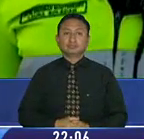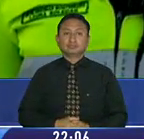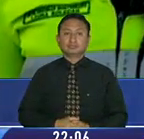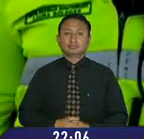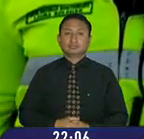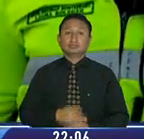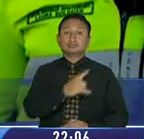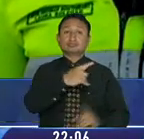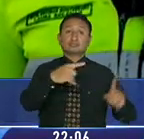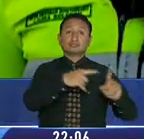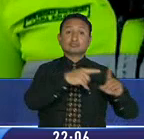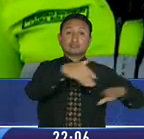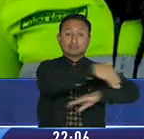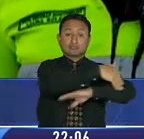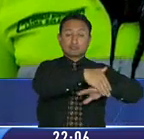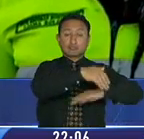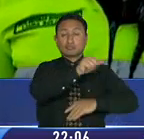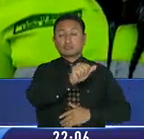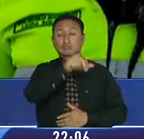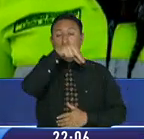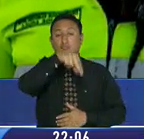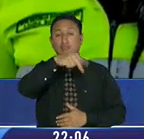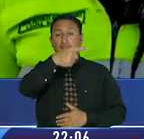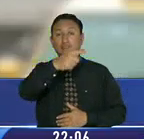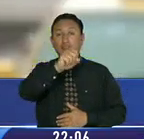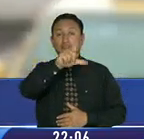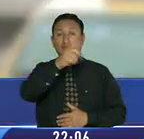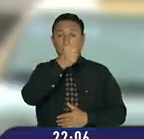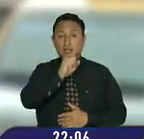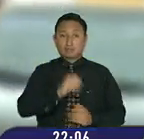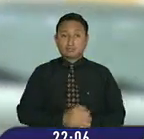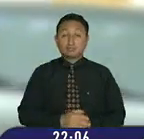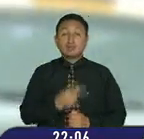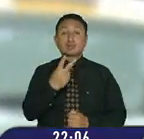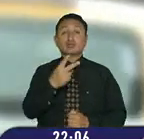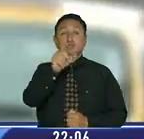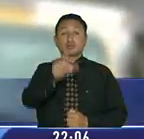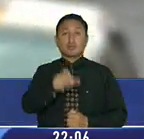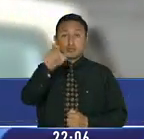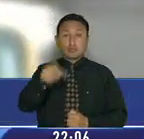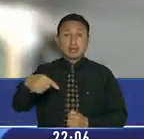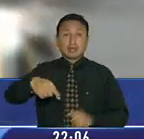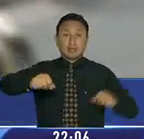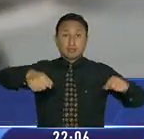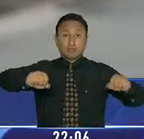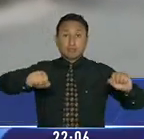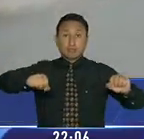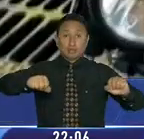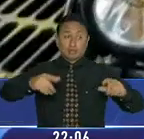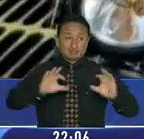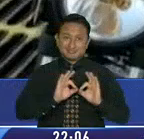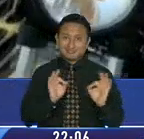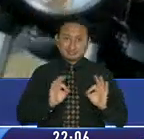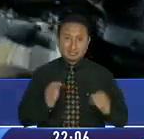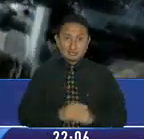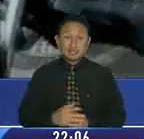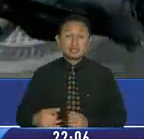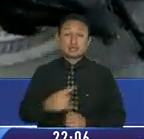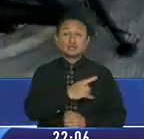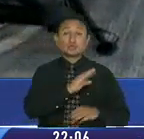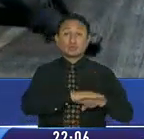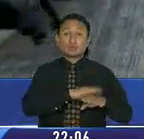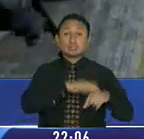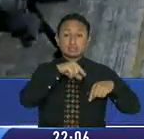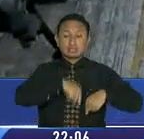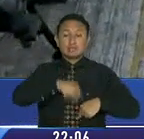le aprendió en las calles Los Ángeles y pasajes Abeas. Los dos extranjeros circulaban en motos sin papeles y estarían relacionados al